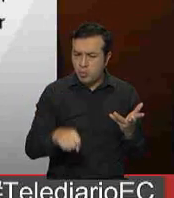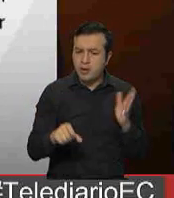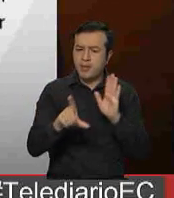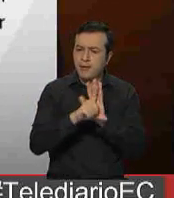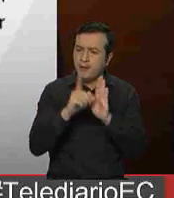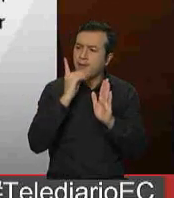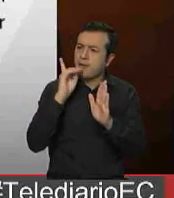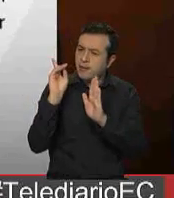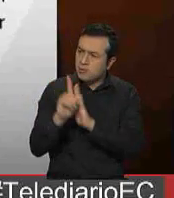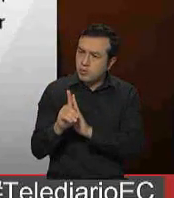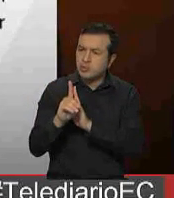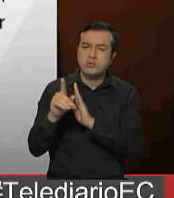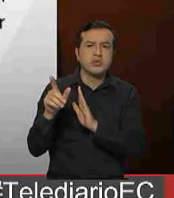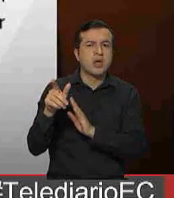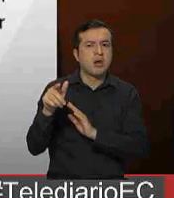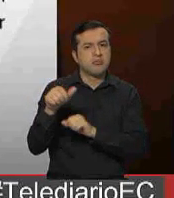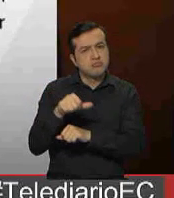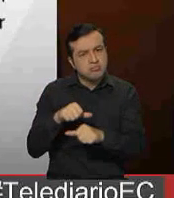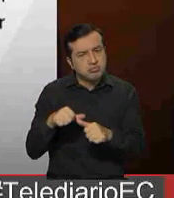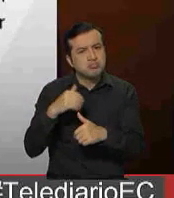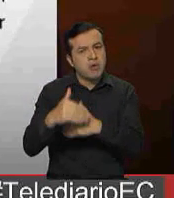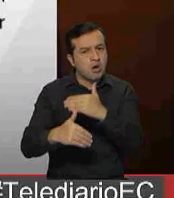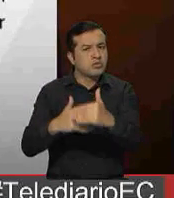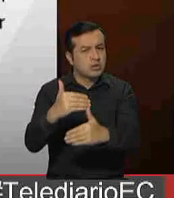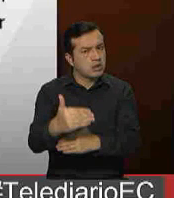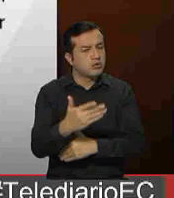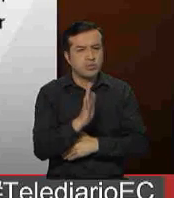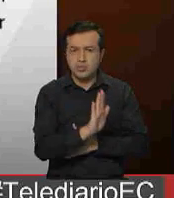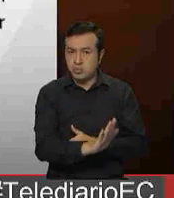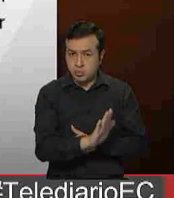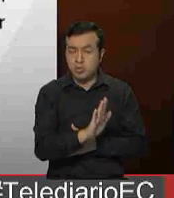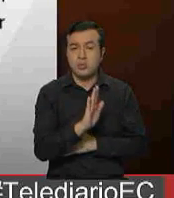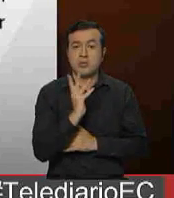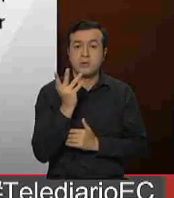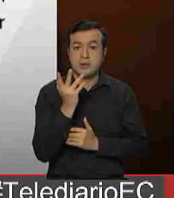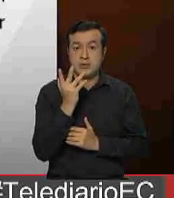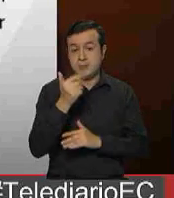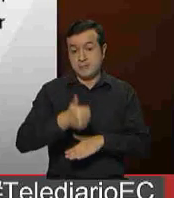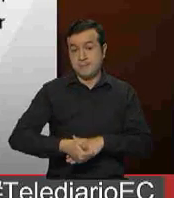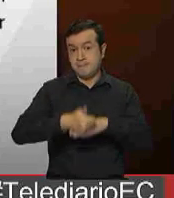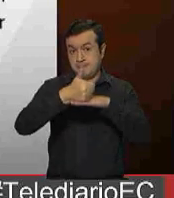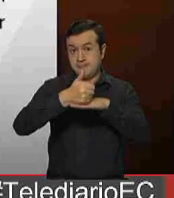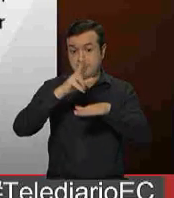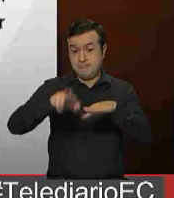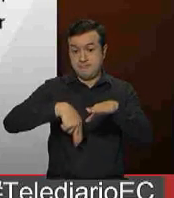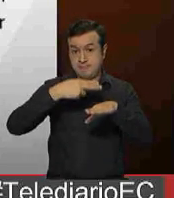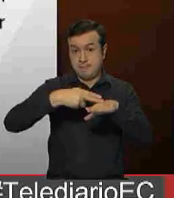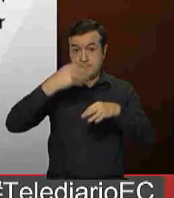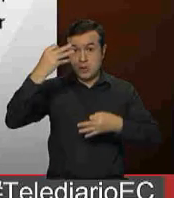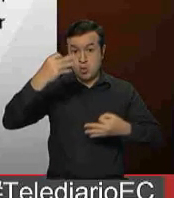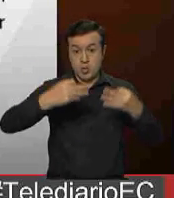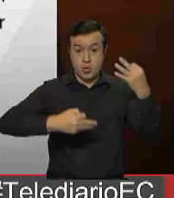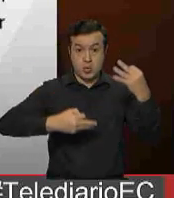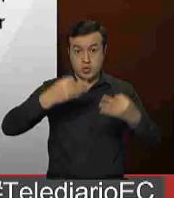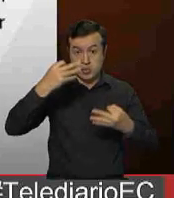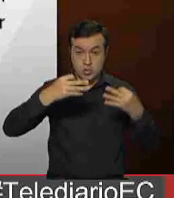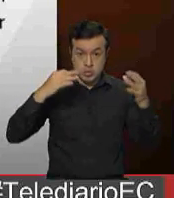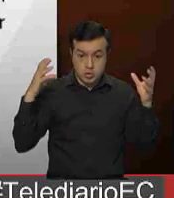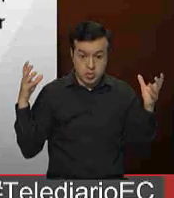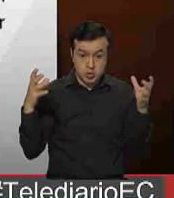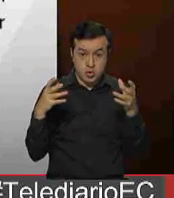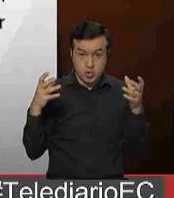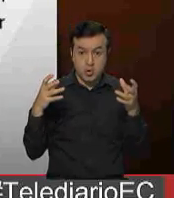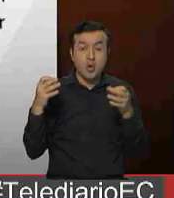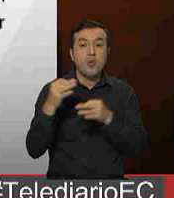impugnación de conformidad con la ley y el debido proceso. La Corte Nacional de Justicia impetra a los órganos que conforman